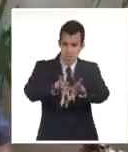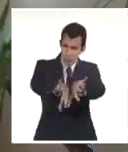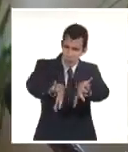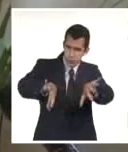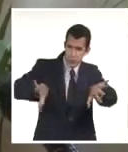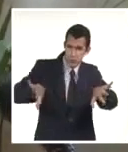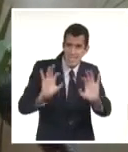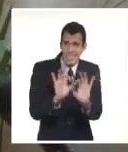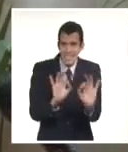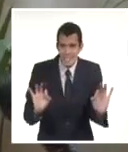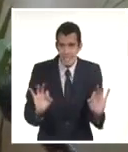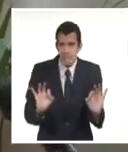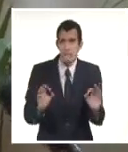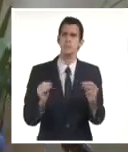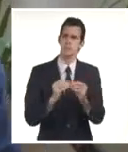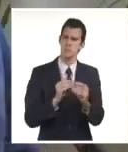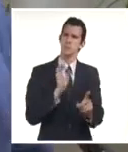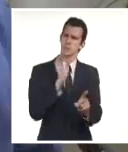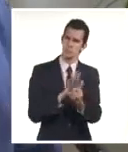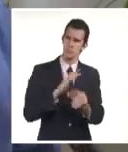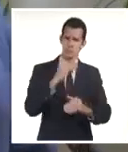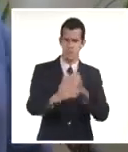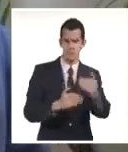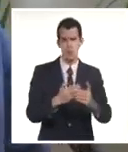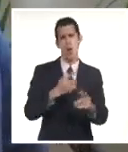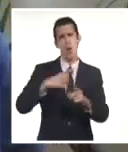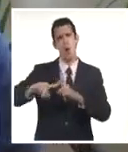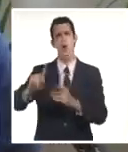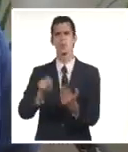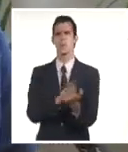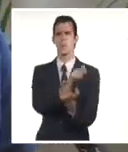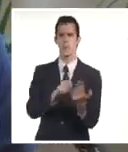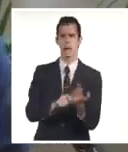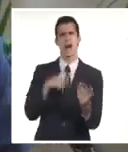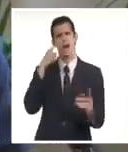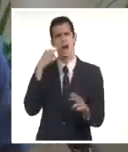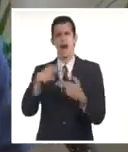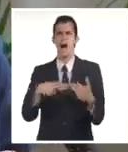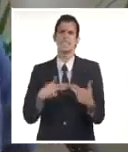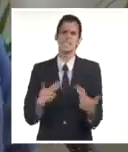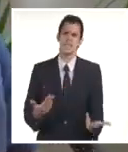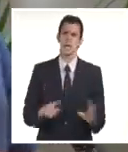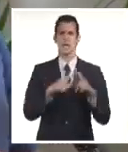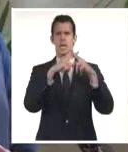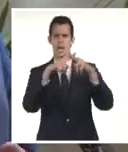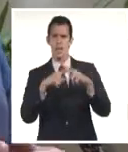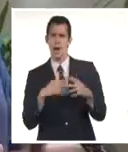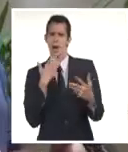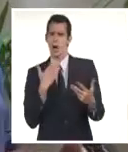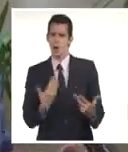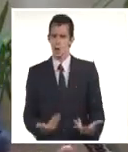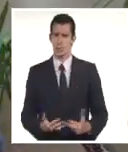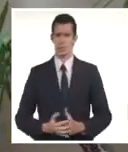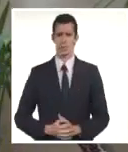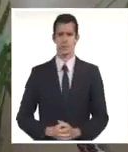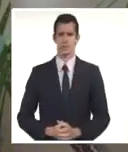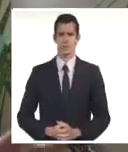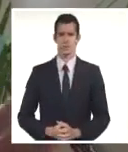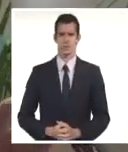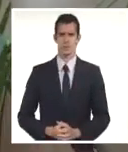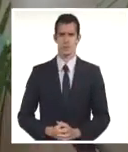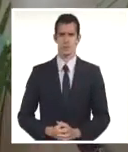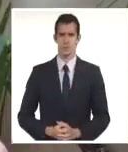también un plan de acciones para ir trabajando. De inmediato se tomaron todo un grupo de medidas